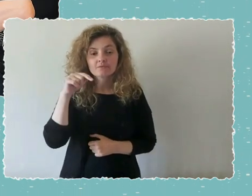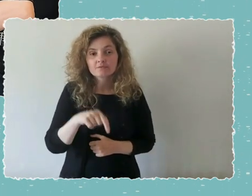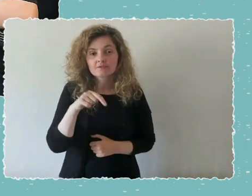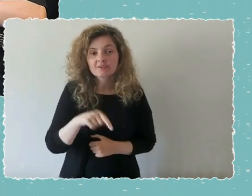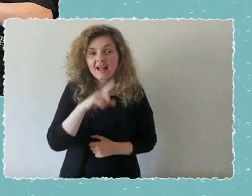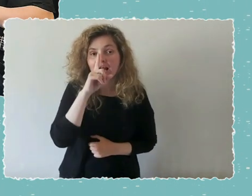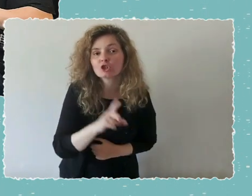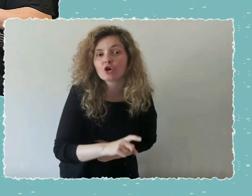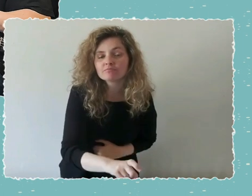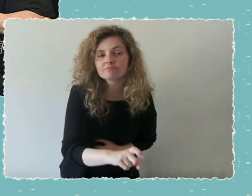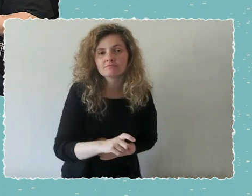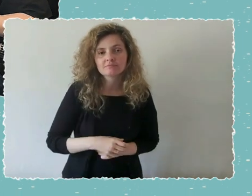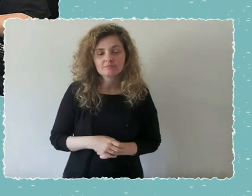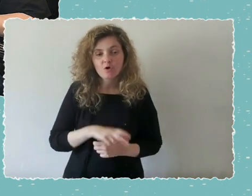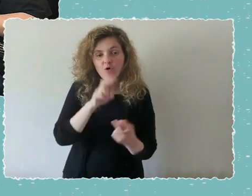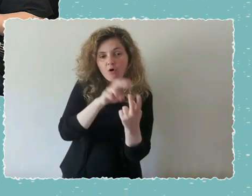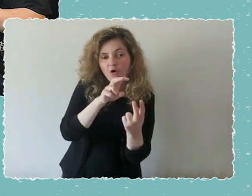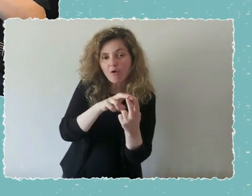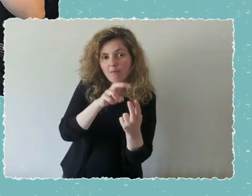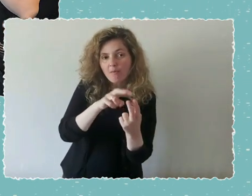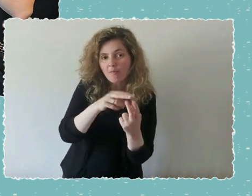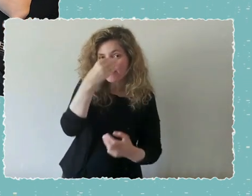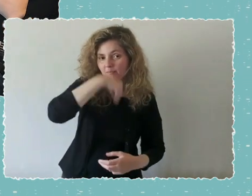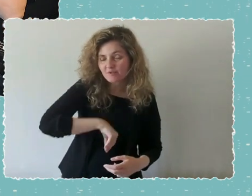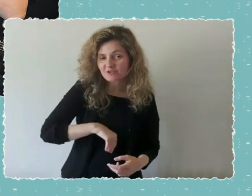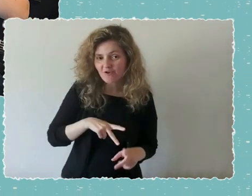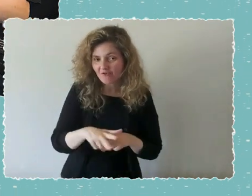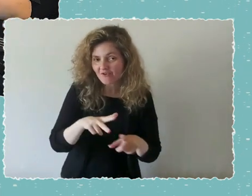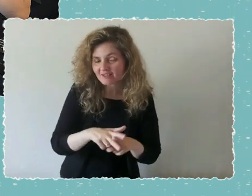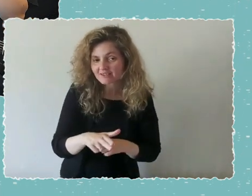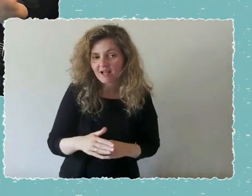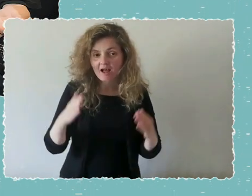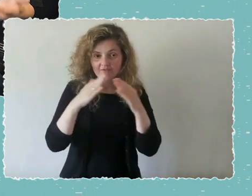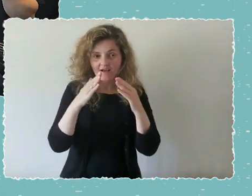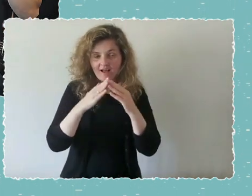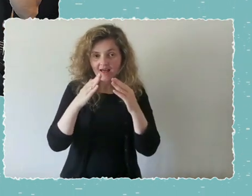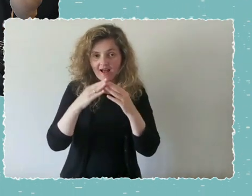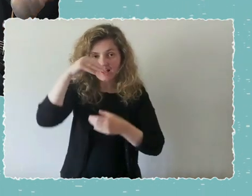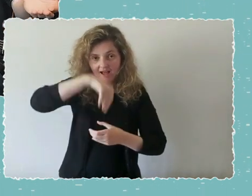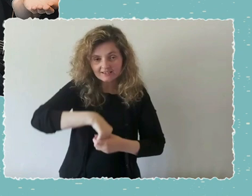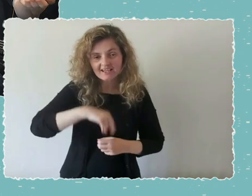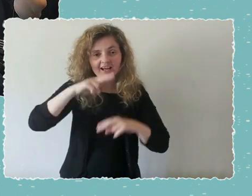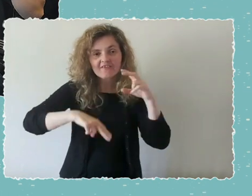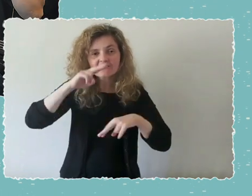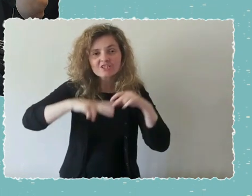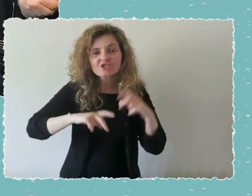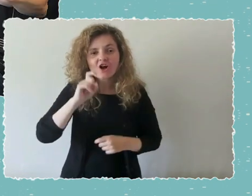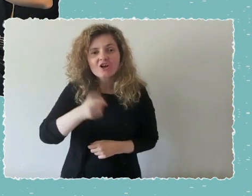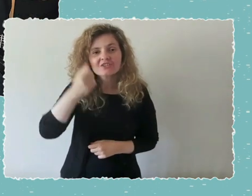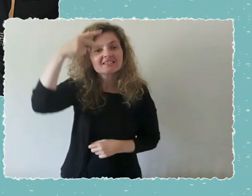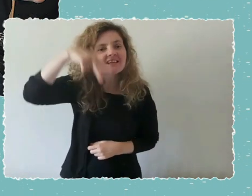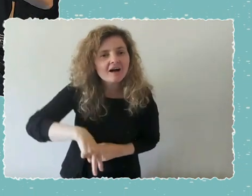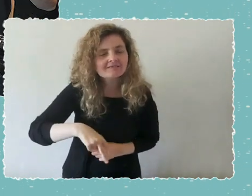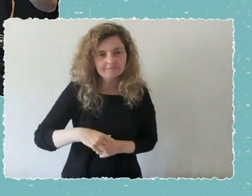Este é o rato que comeu o millo que estaba na casa que